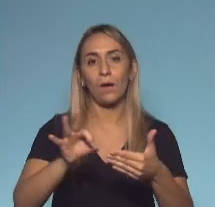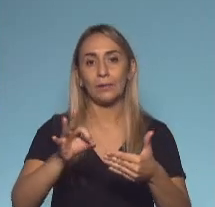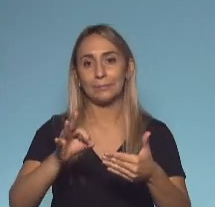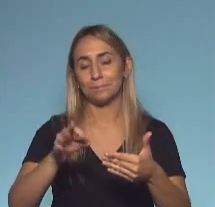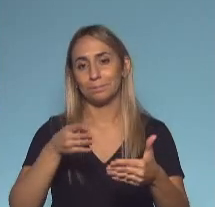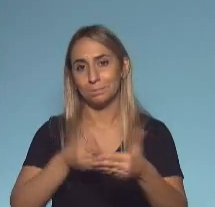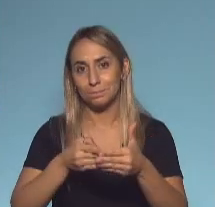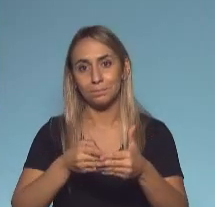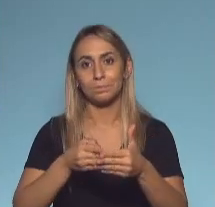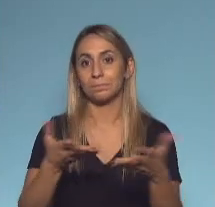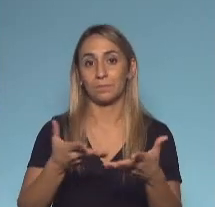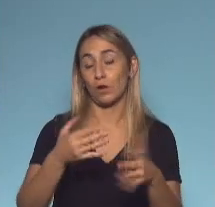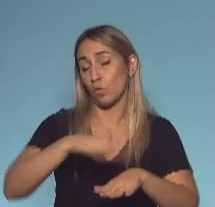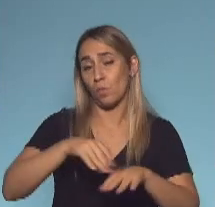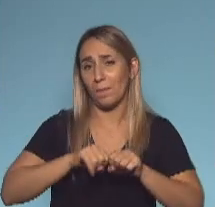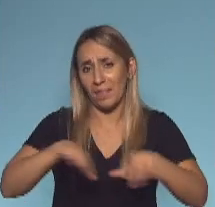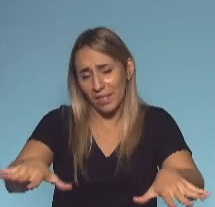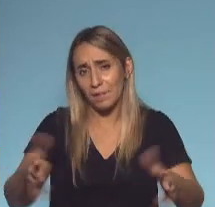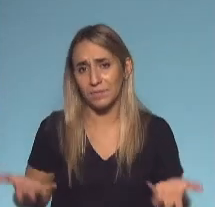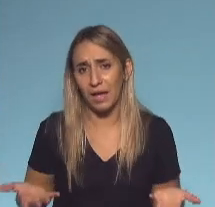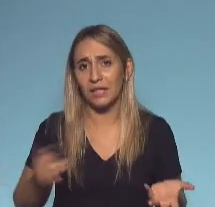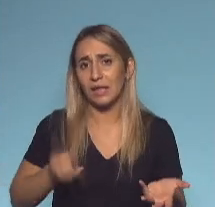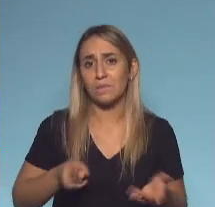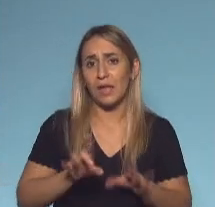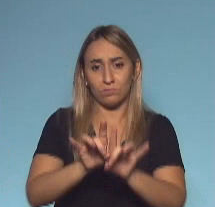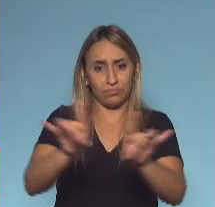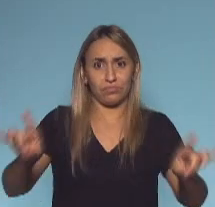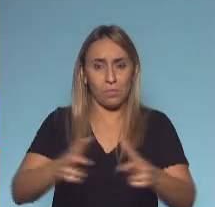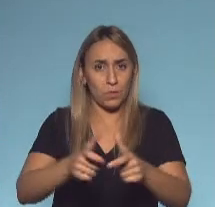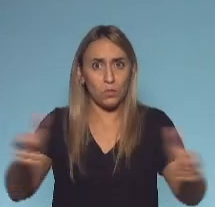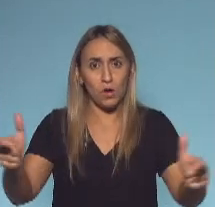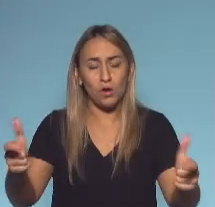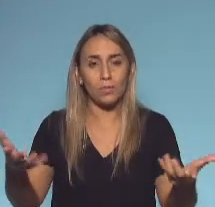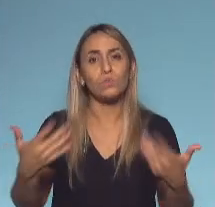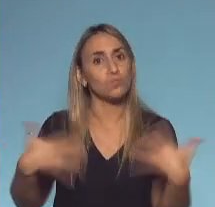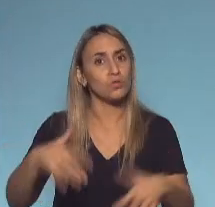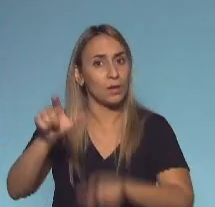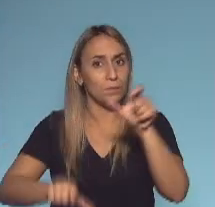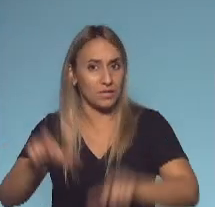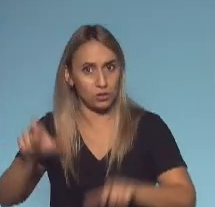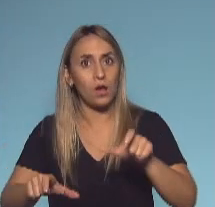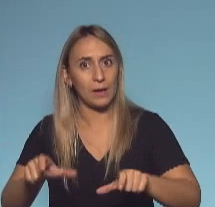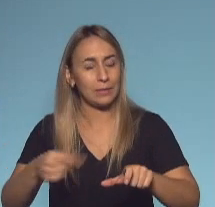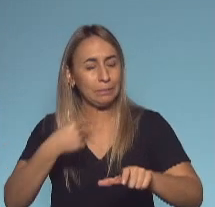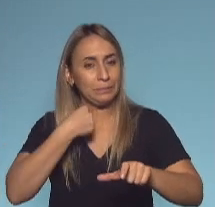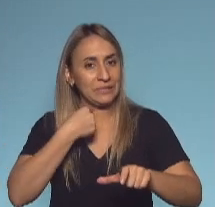obstaculizadas. Bueno, por la pandemia que estamos viendo y por la evolución de los casos de COVID-19, y hay muchas personas que se ven